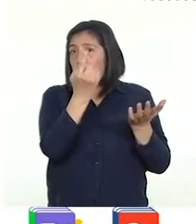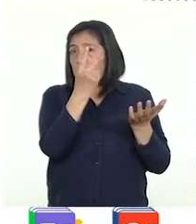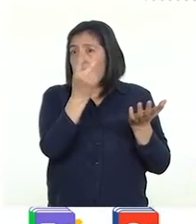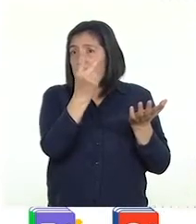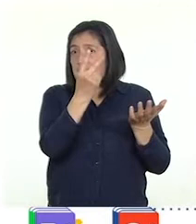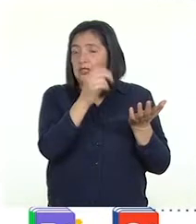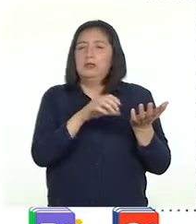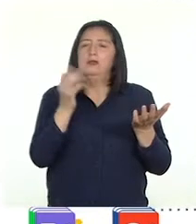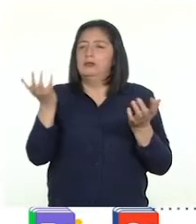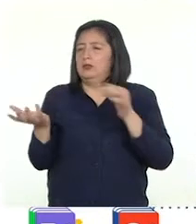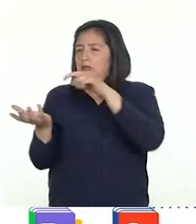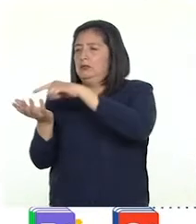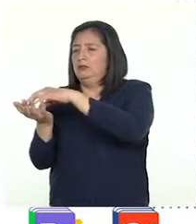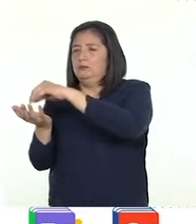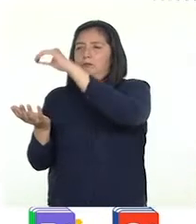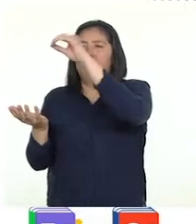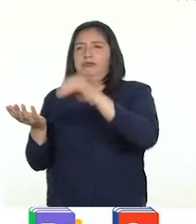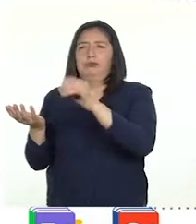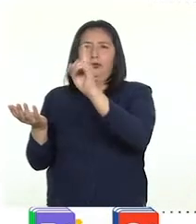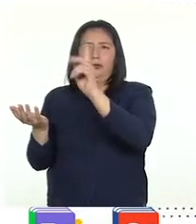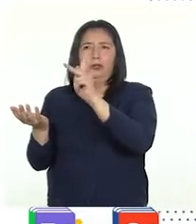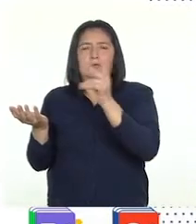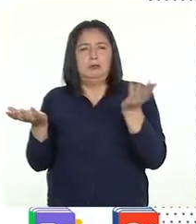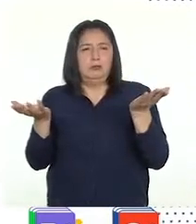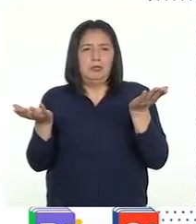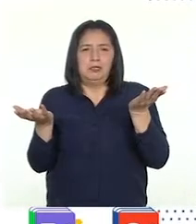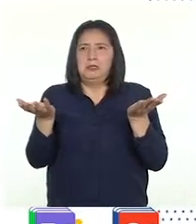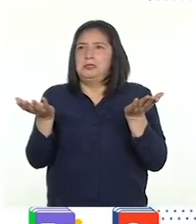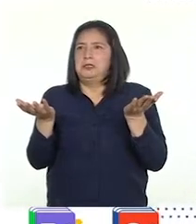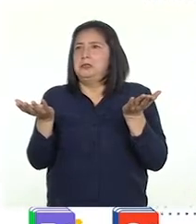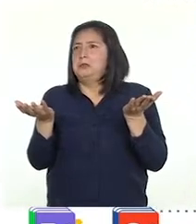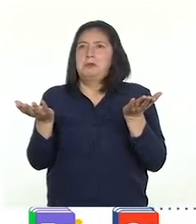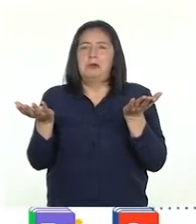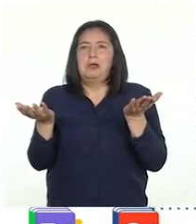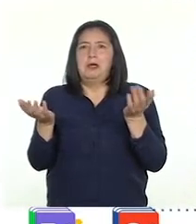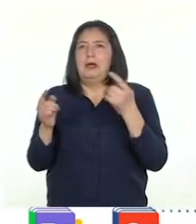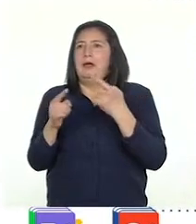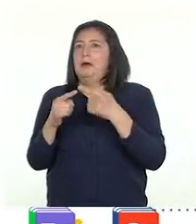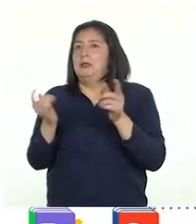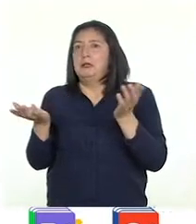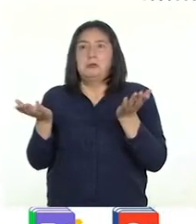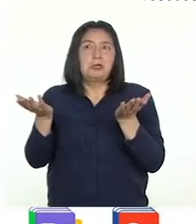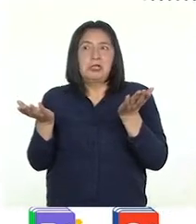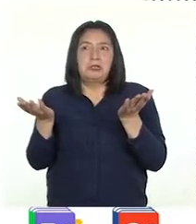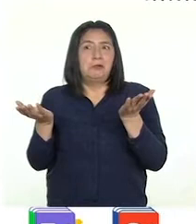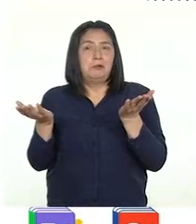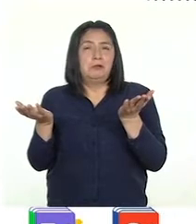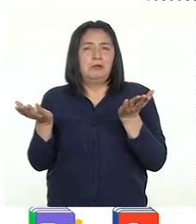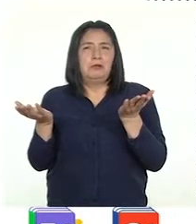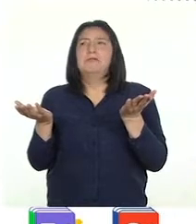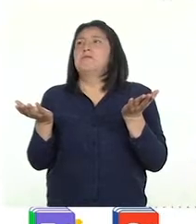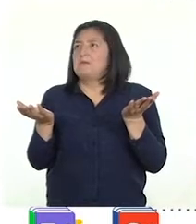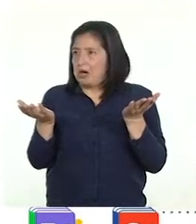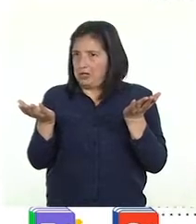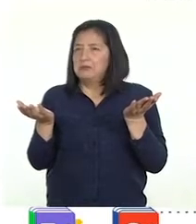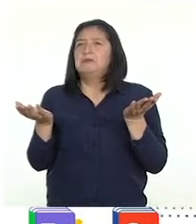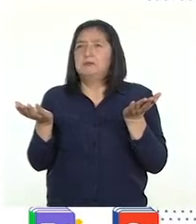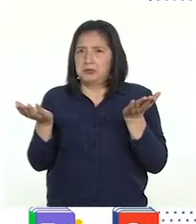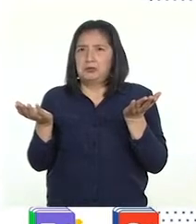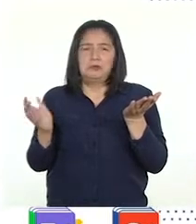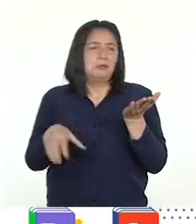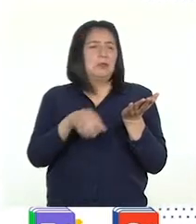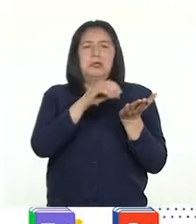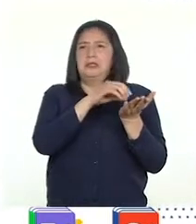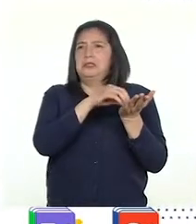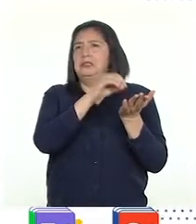kilogramo de cada platillo, la balanza queda como la vemos, pero sigue en equilibrio. Es más, podemos